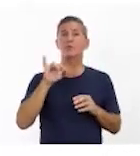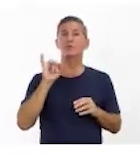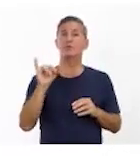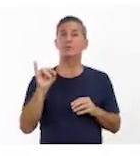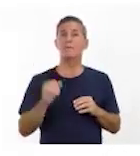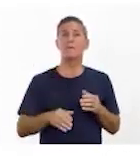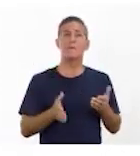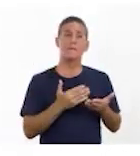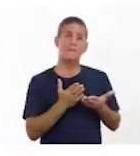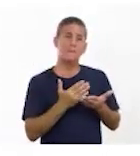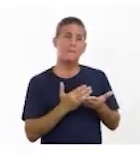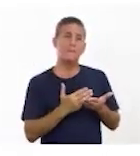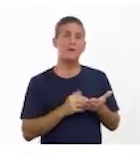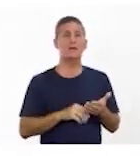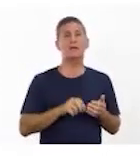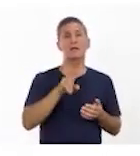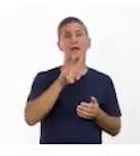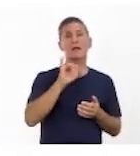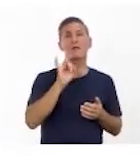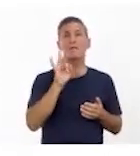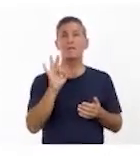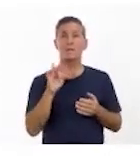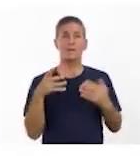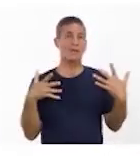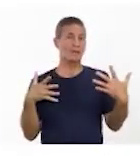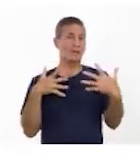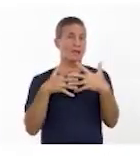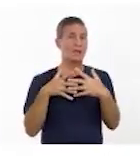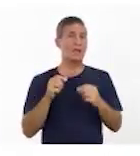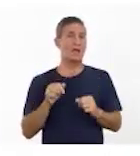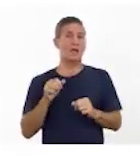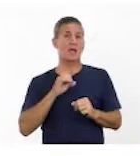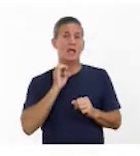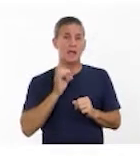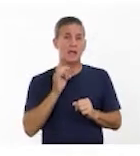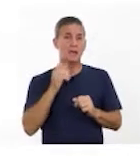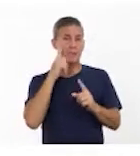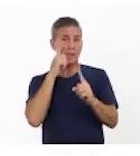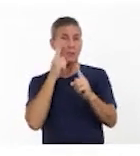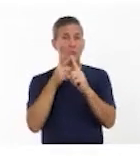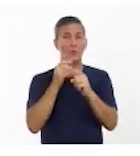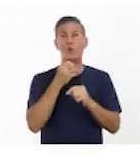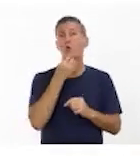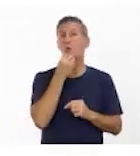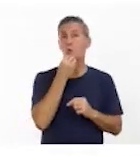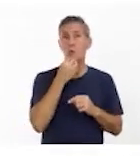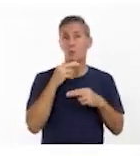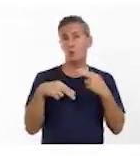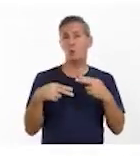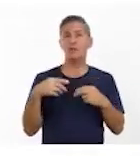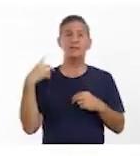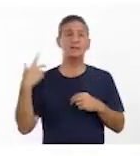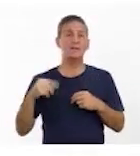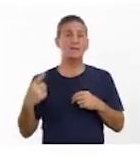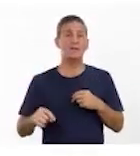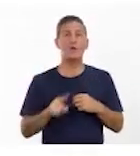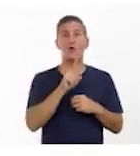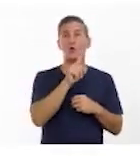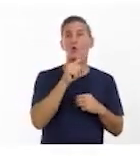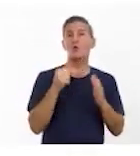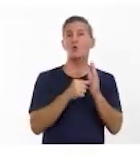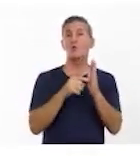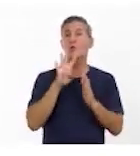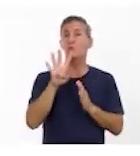2.26, página 28. Además, con respecto a este mismo objetivo, pueden hacer el